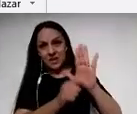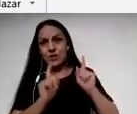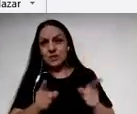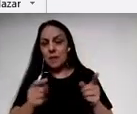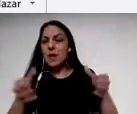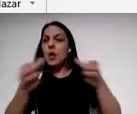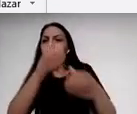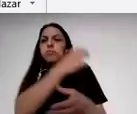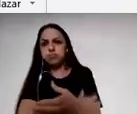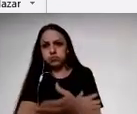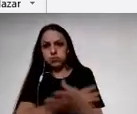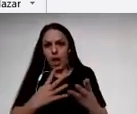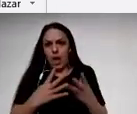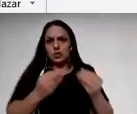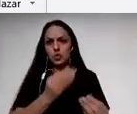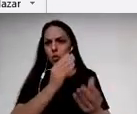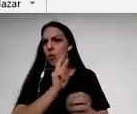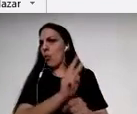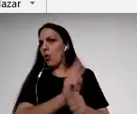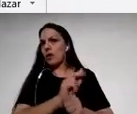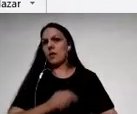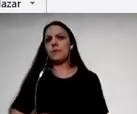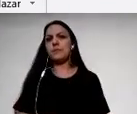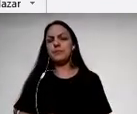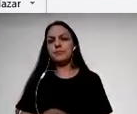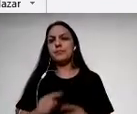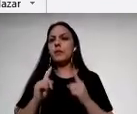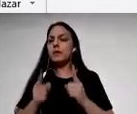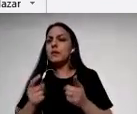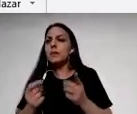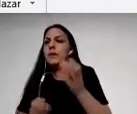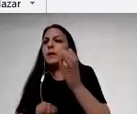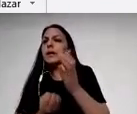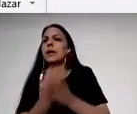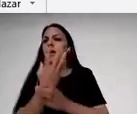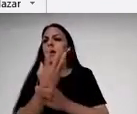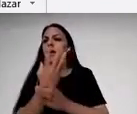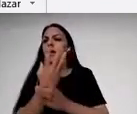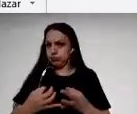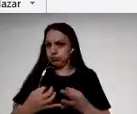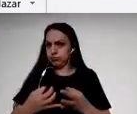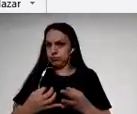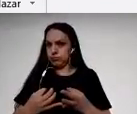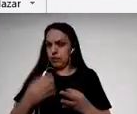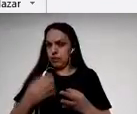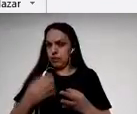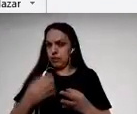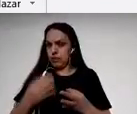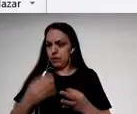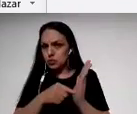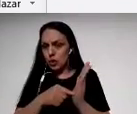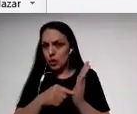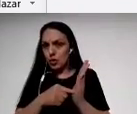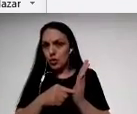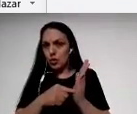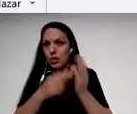introducción, decimos que el inicio formal de los derechos humanos en el derecho constitucional lo situamos a partir de la